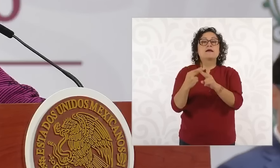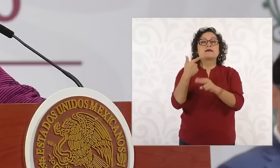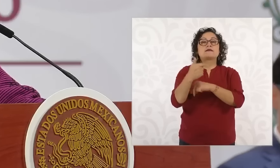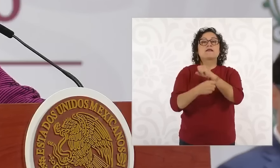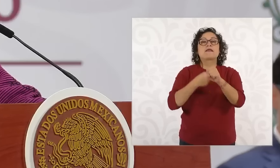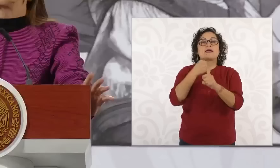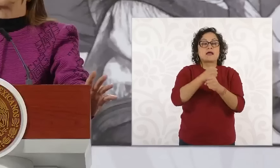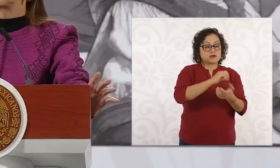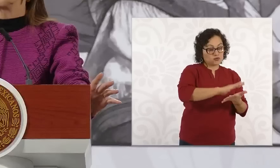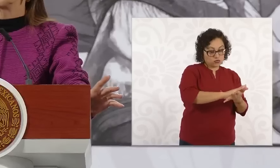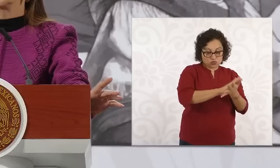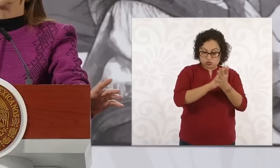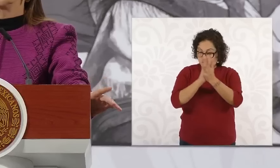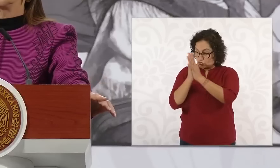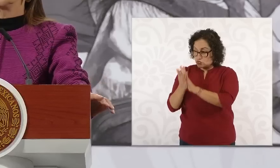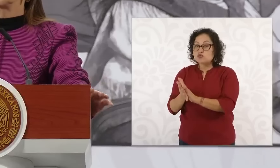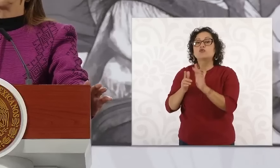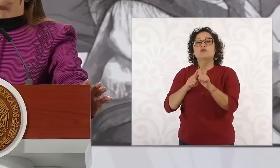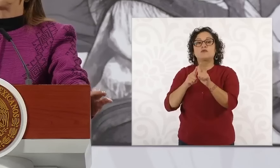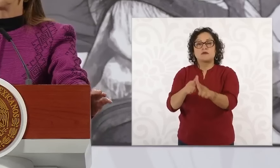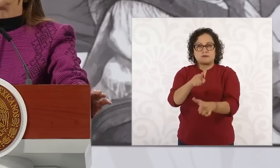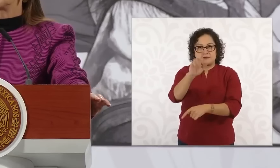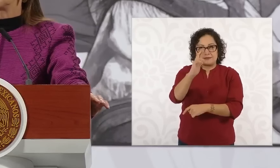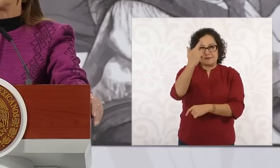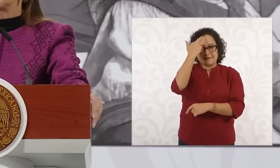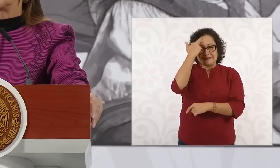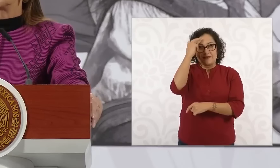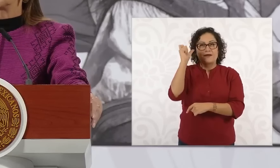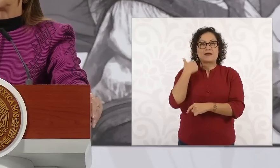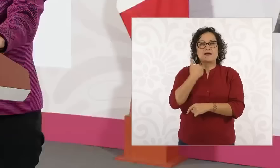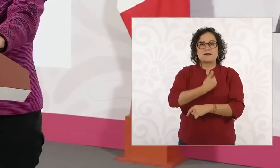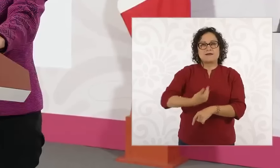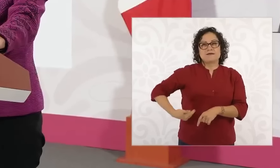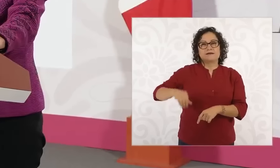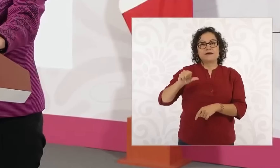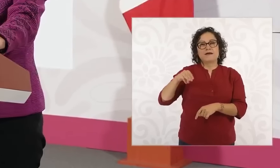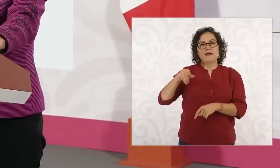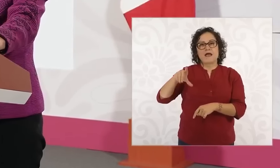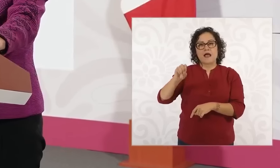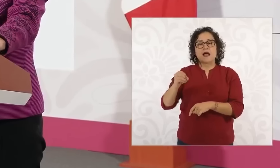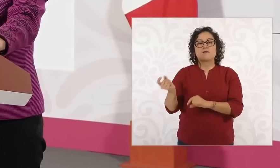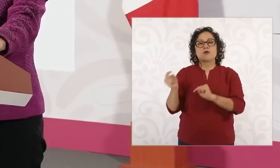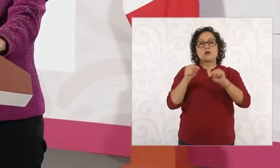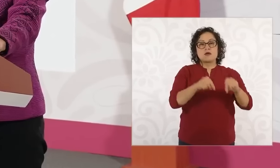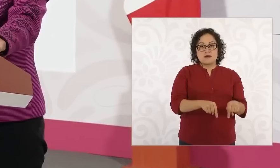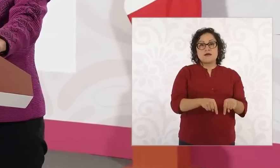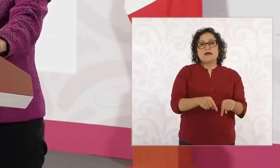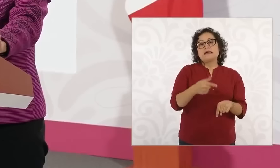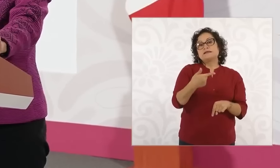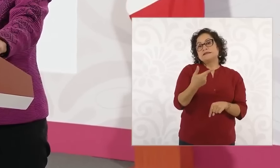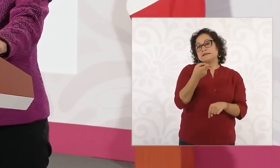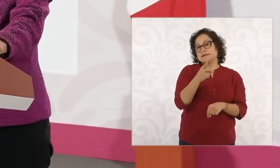recuerden que el presidente López Obrador entró el 1 de diciembre de 2018. Entonces